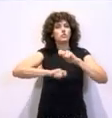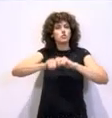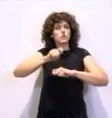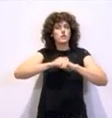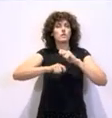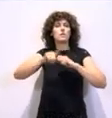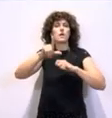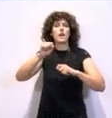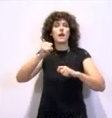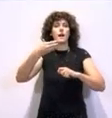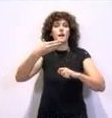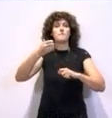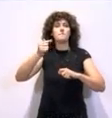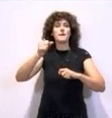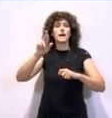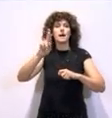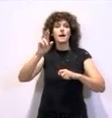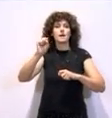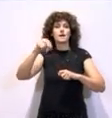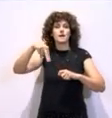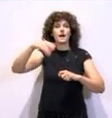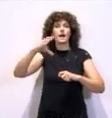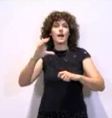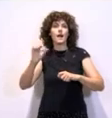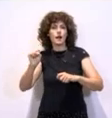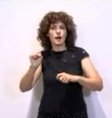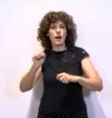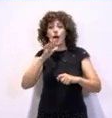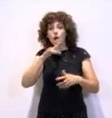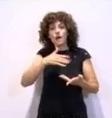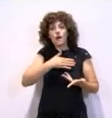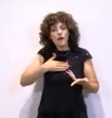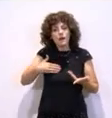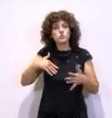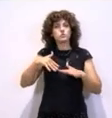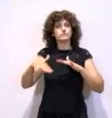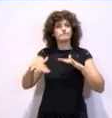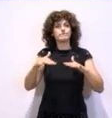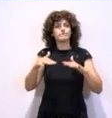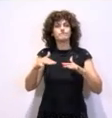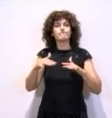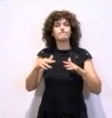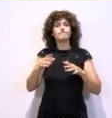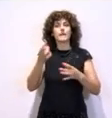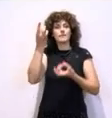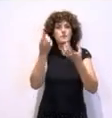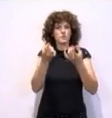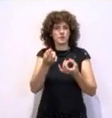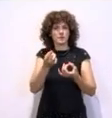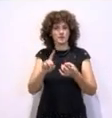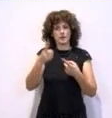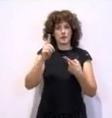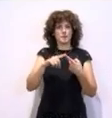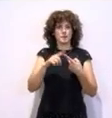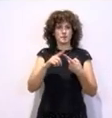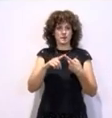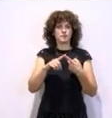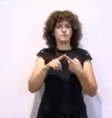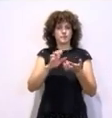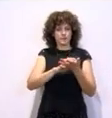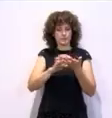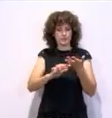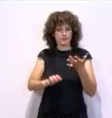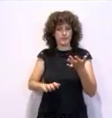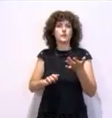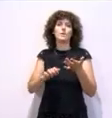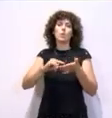Barranca y estamos realizando diferentes acciones relativas a la memoria democrática. La primera de ellas es la redacción de un proyecto para la dignificación y